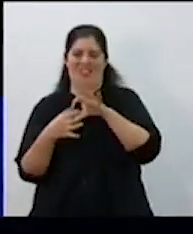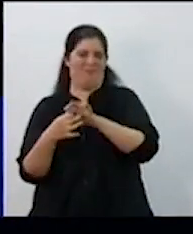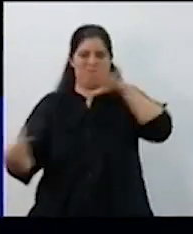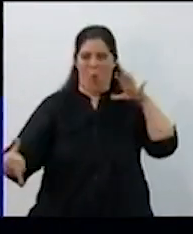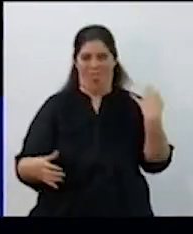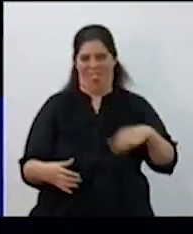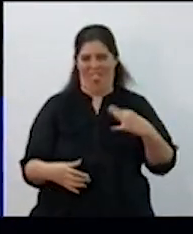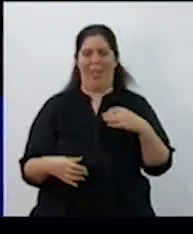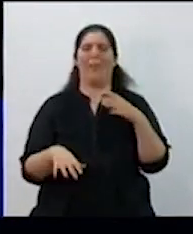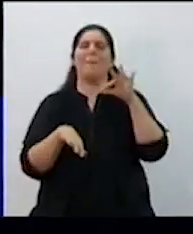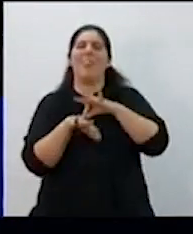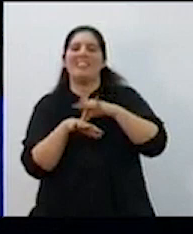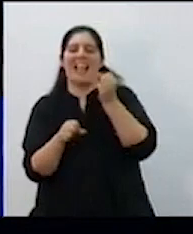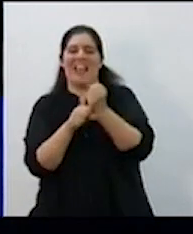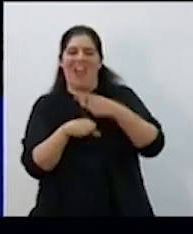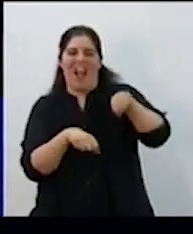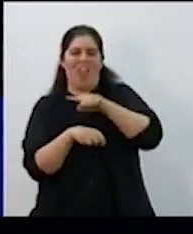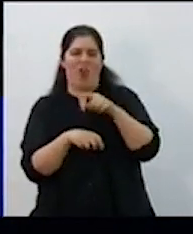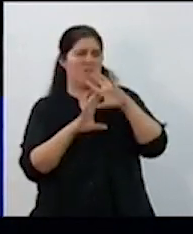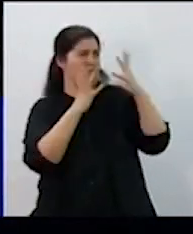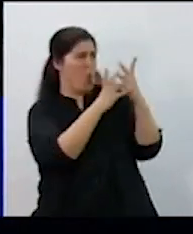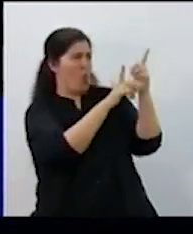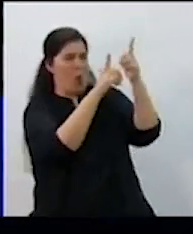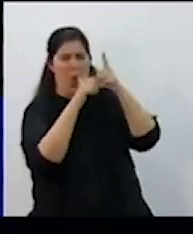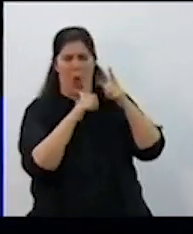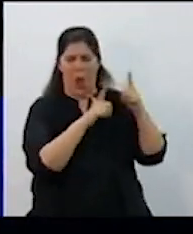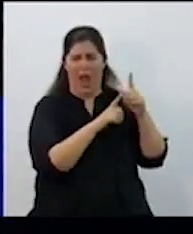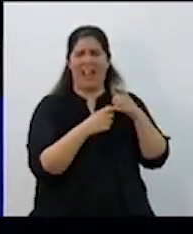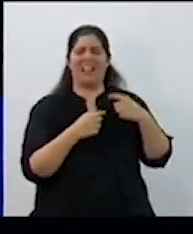los trabajadores en ningún lugar del mundo se la provee desde el sindicalismo